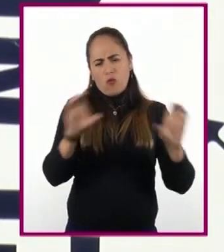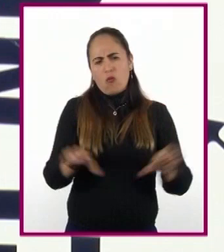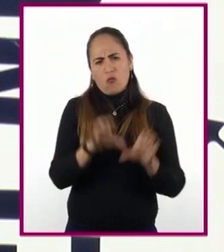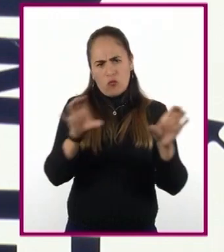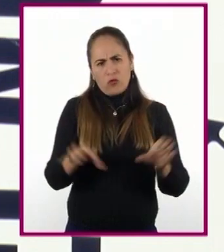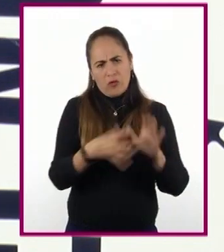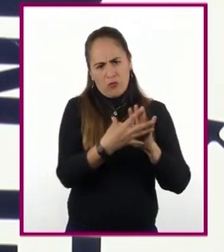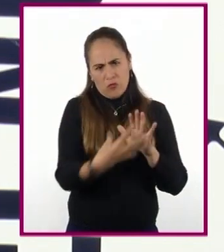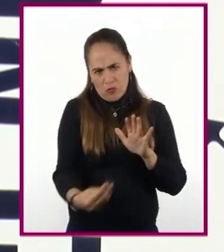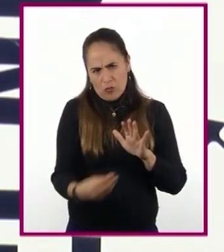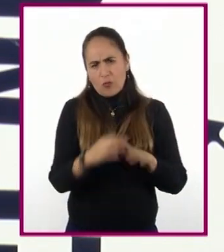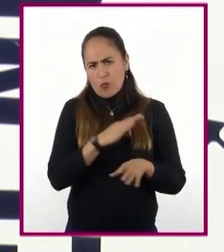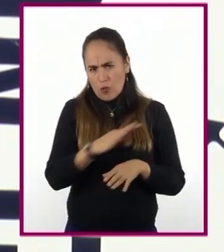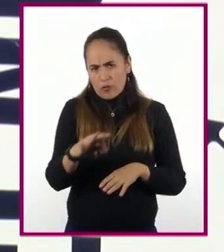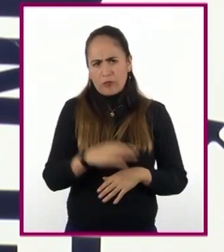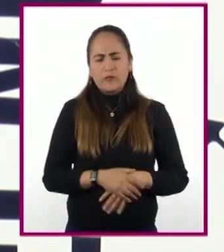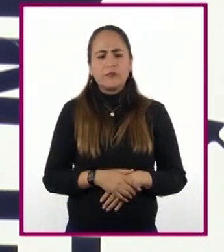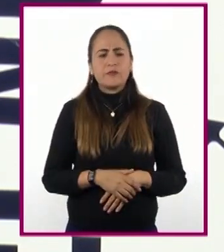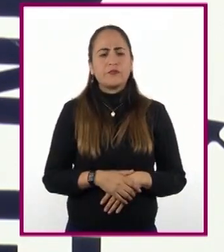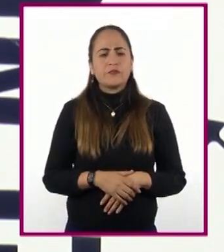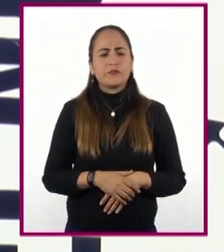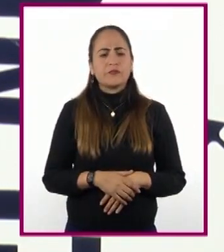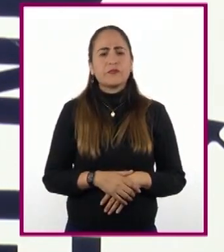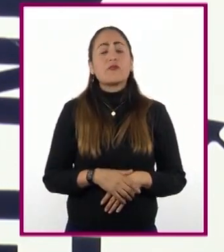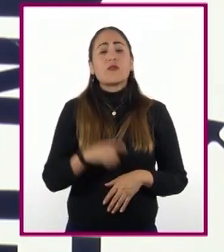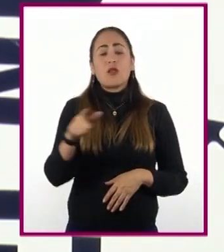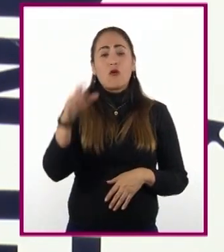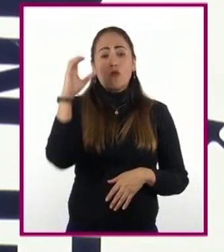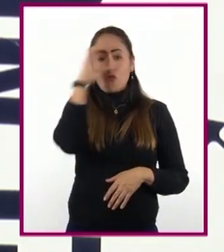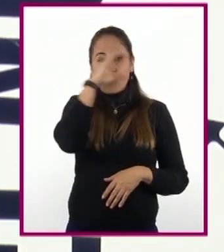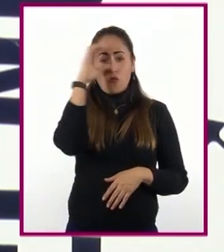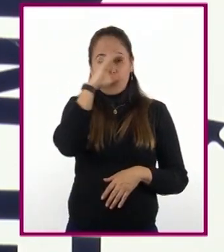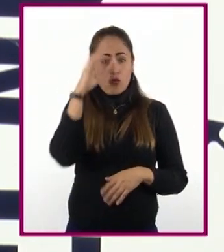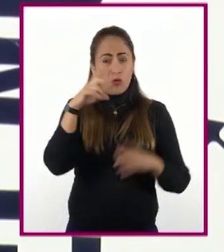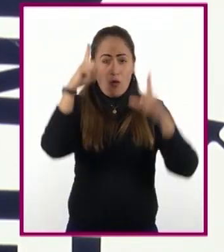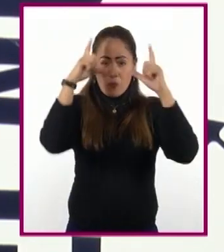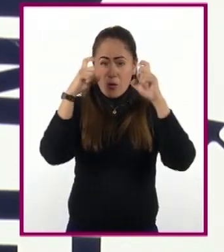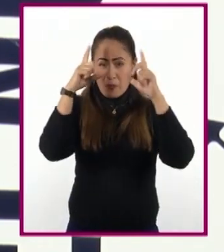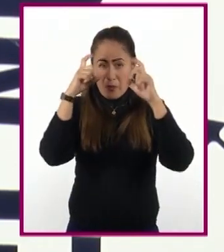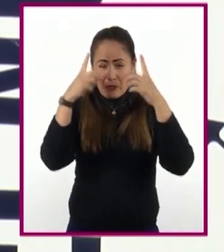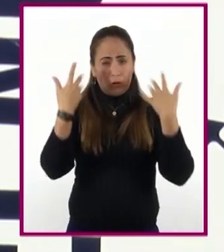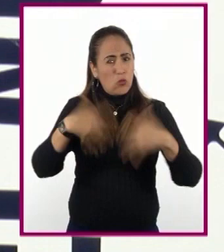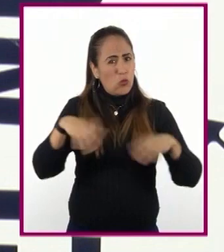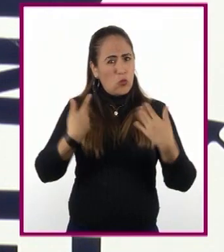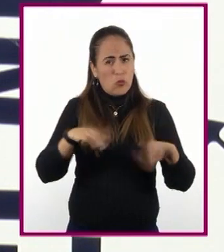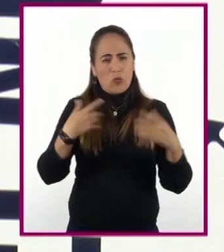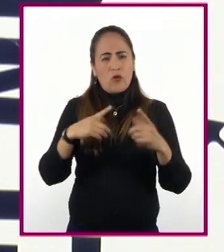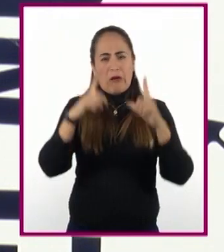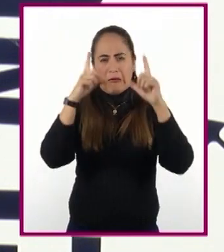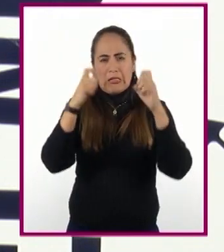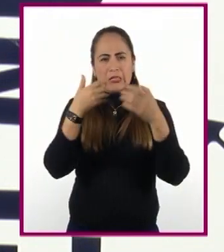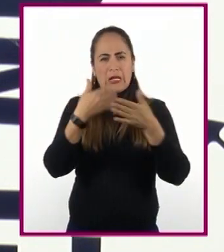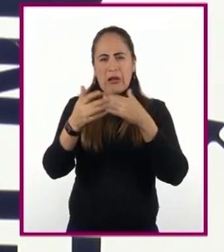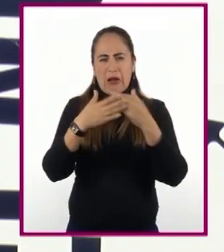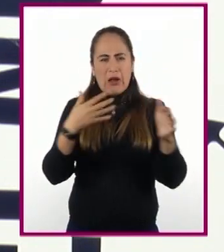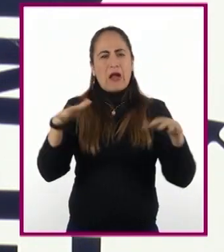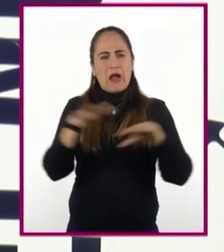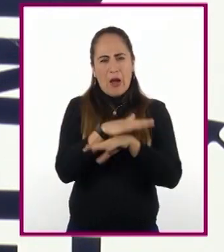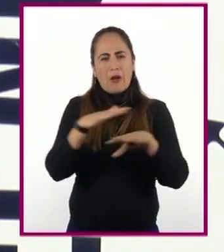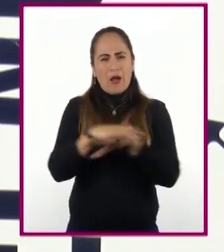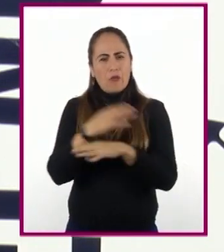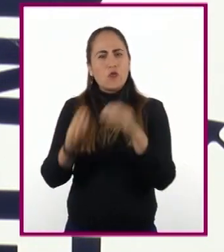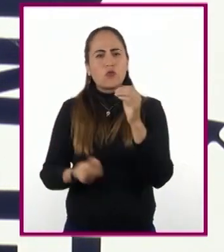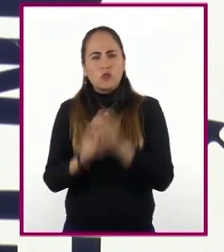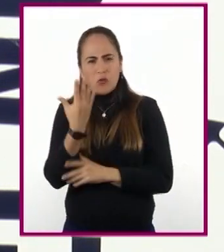computadora. La fotografía ha innovado tanto que la operación y uso de las cámaras fotográficas requiere de acciones